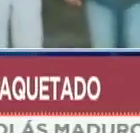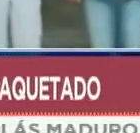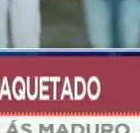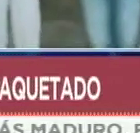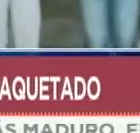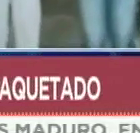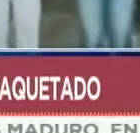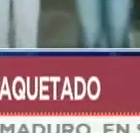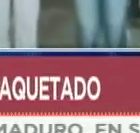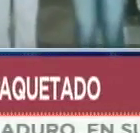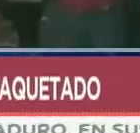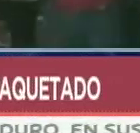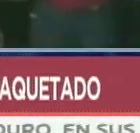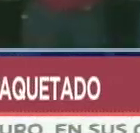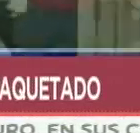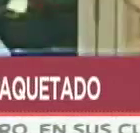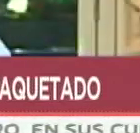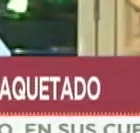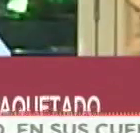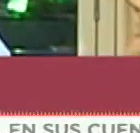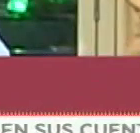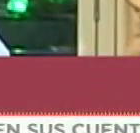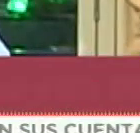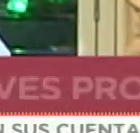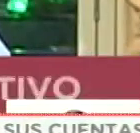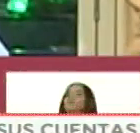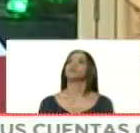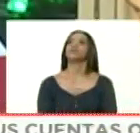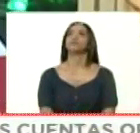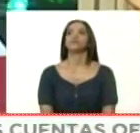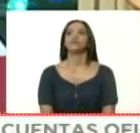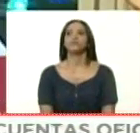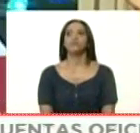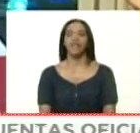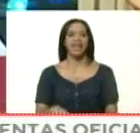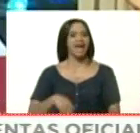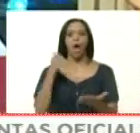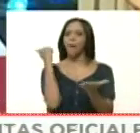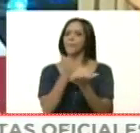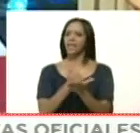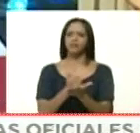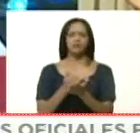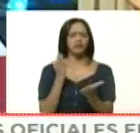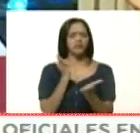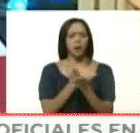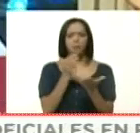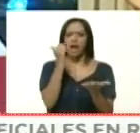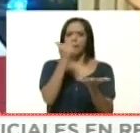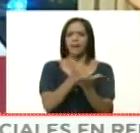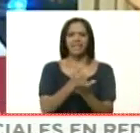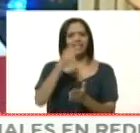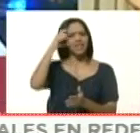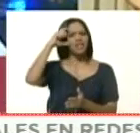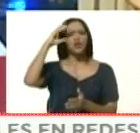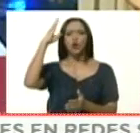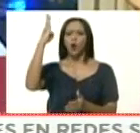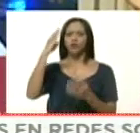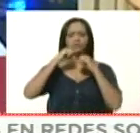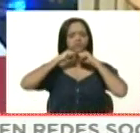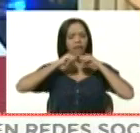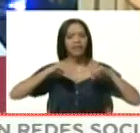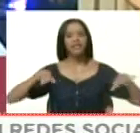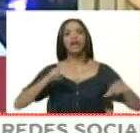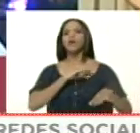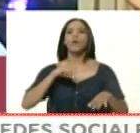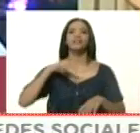bendiga, presidente. Muchas gracias. Amén, amén, amén, siempre amén. Que así sea, que Dios bendiga a